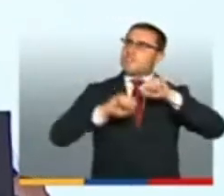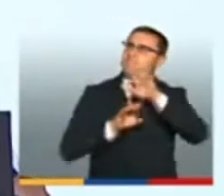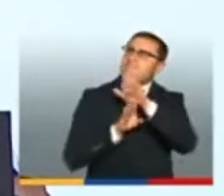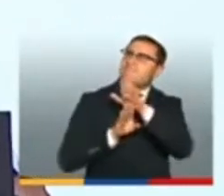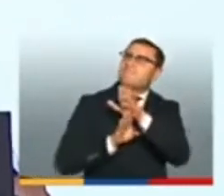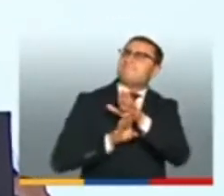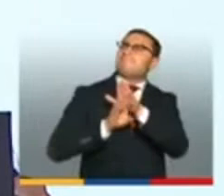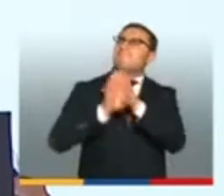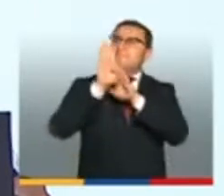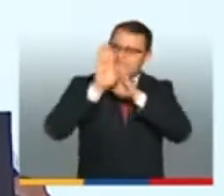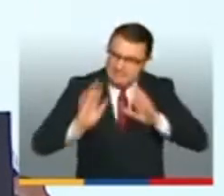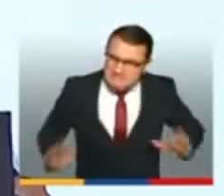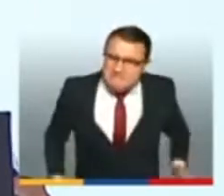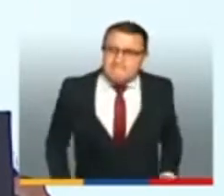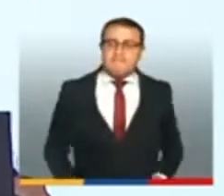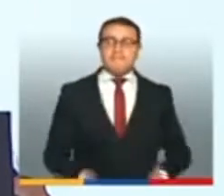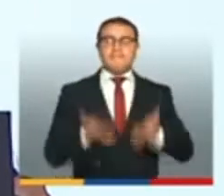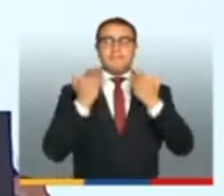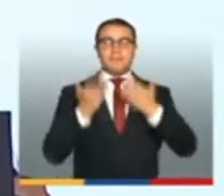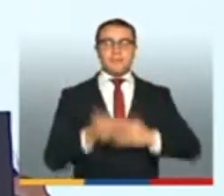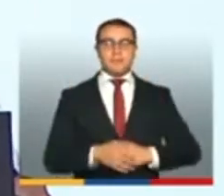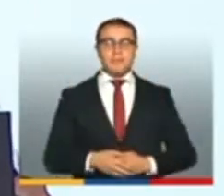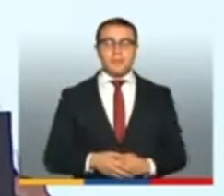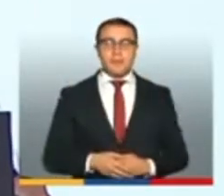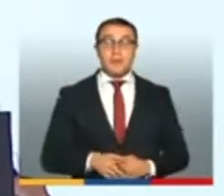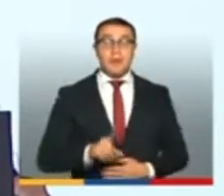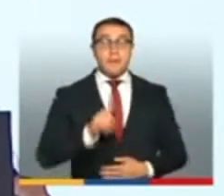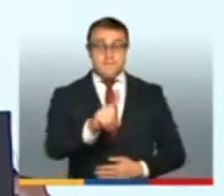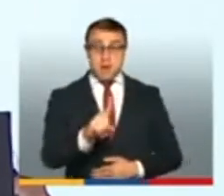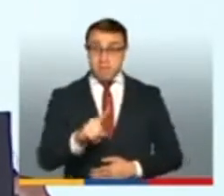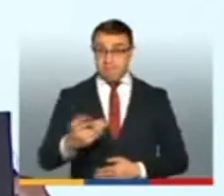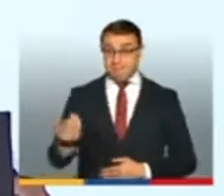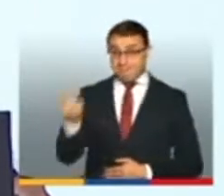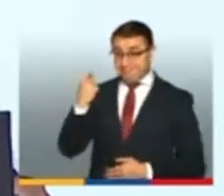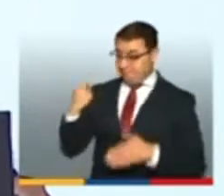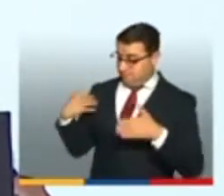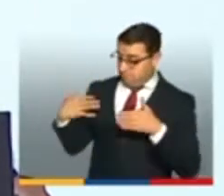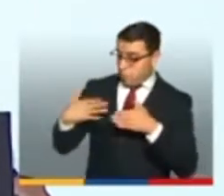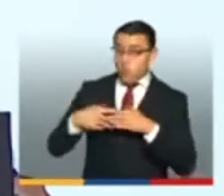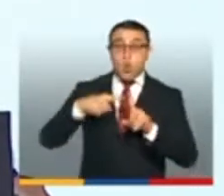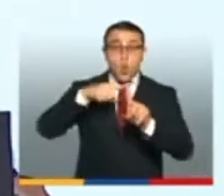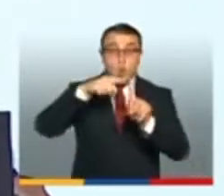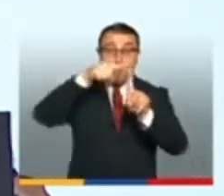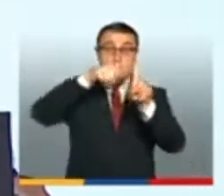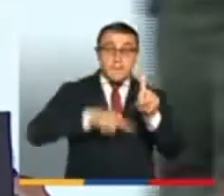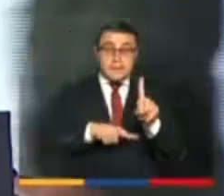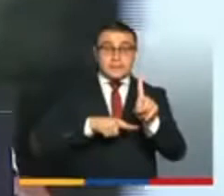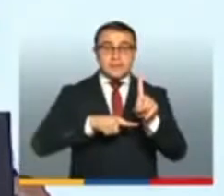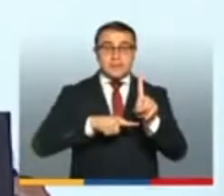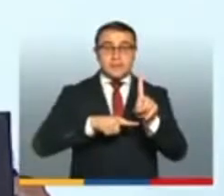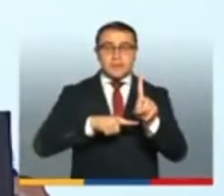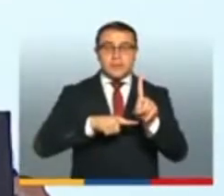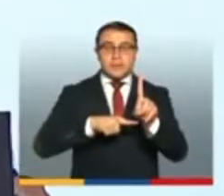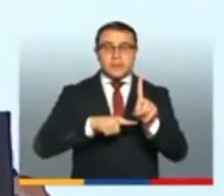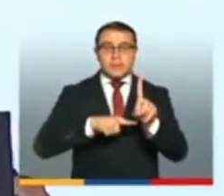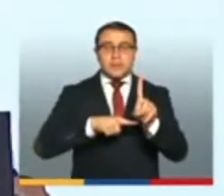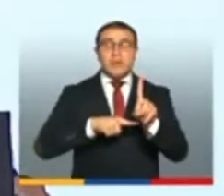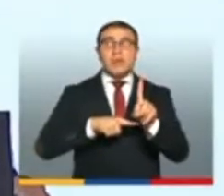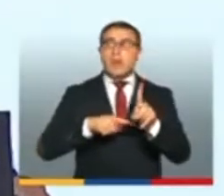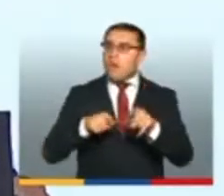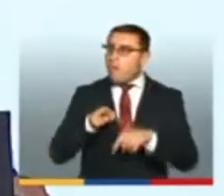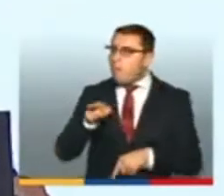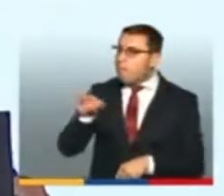pero al cabo de un mes por allí Solo han pasado dos y medio millones de dólares